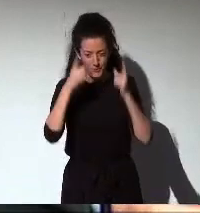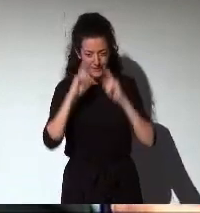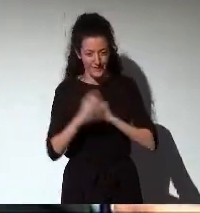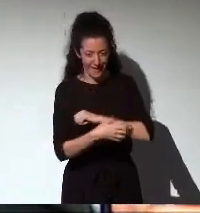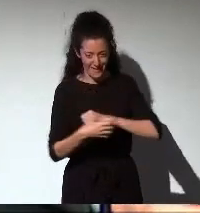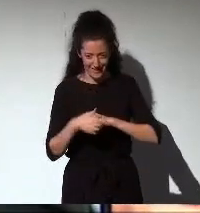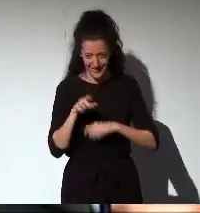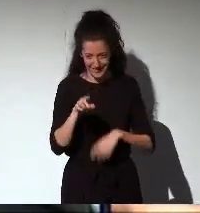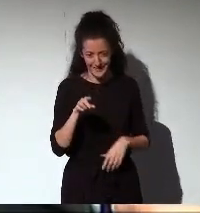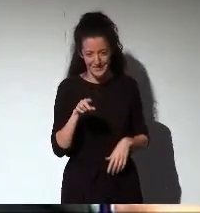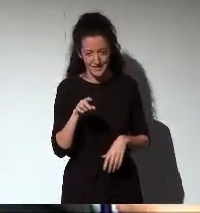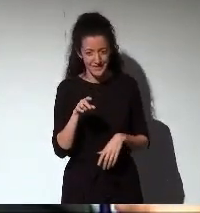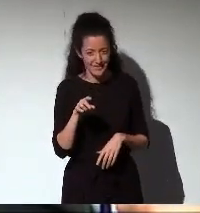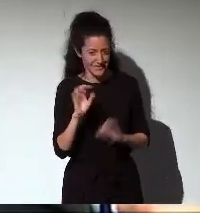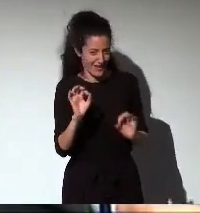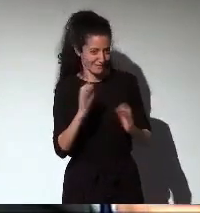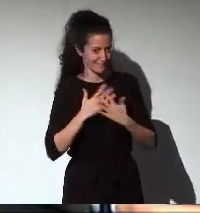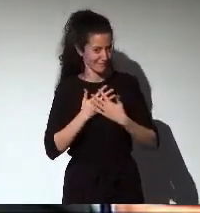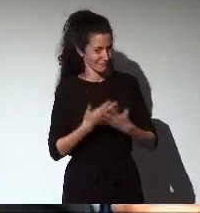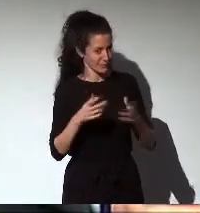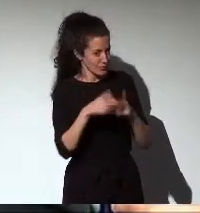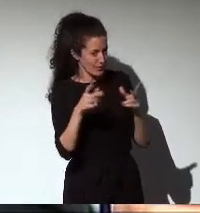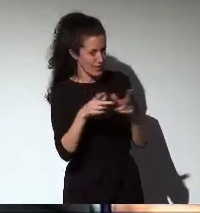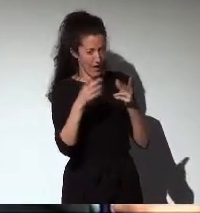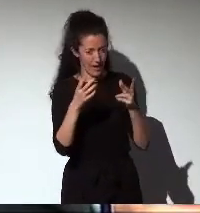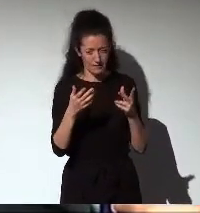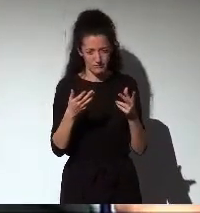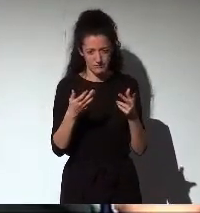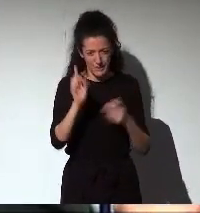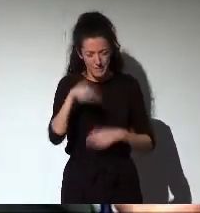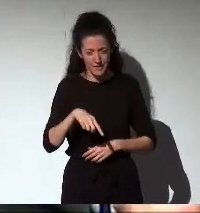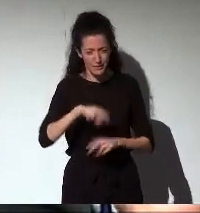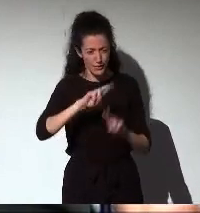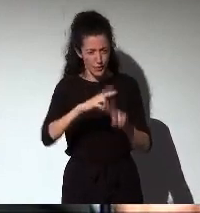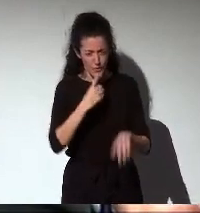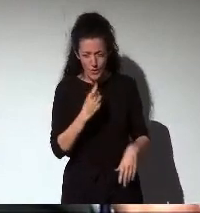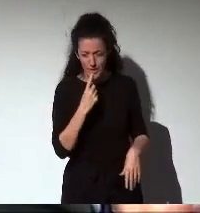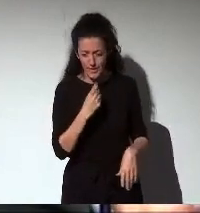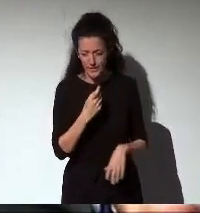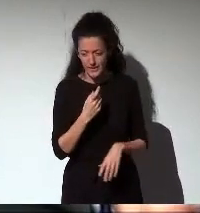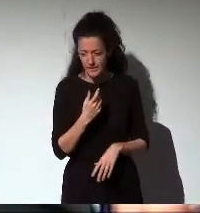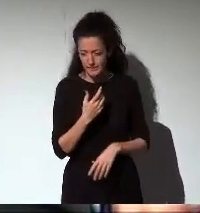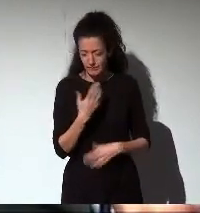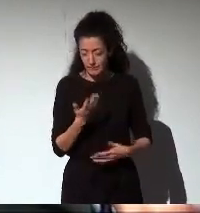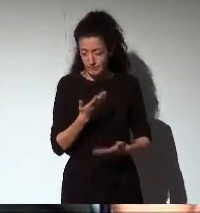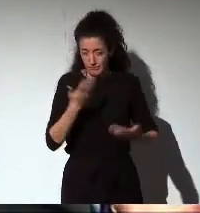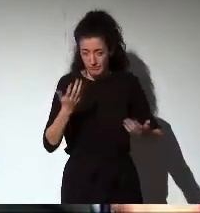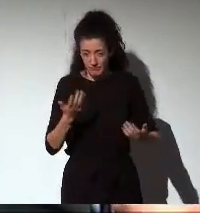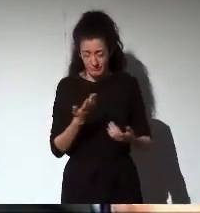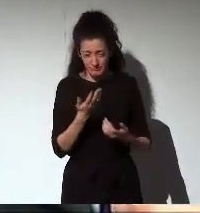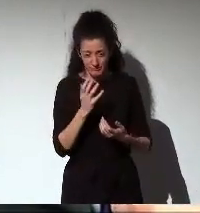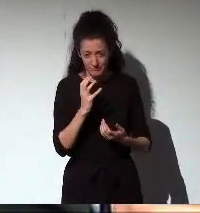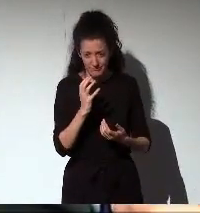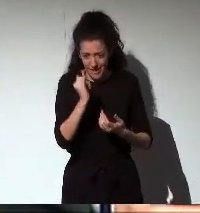del contexto de ese voluntariado social en todas las facetas, Cruz Roja, así podemos infinidad